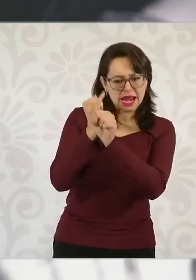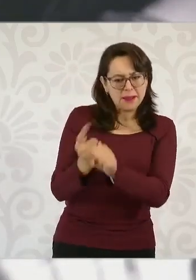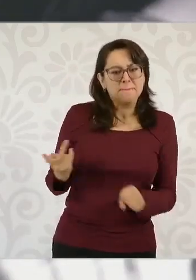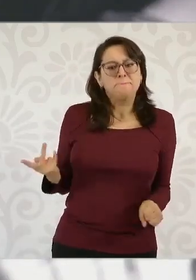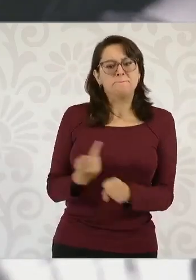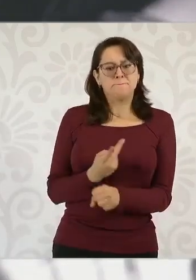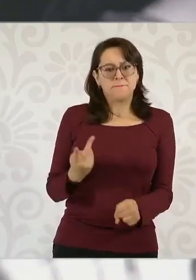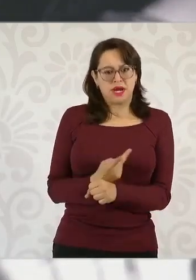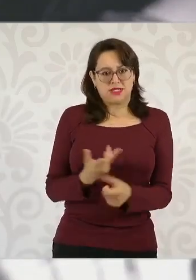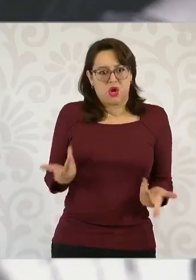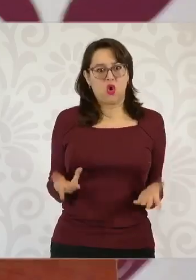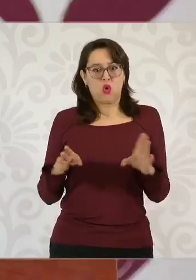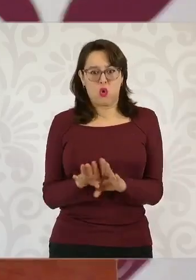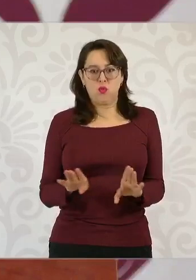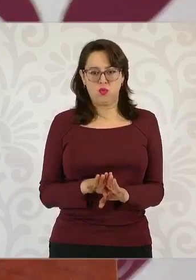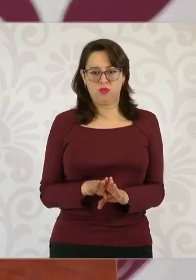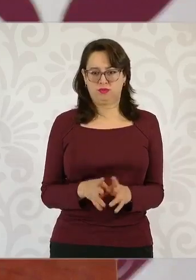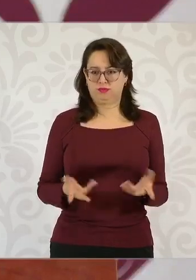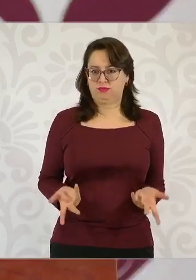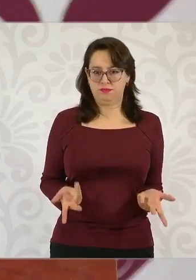caso que ya se había hecho, entiendo,